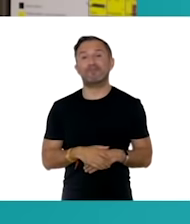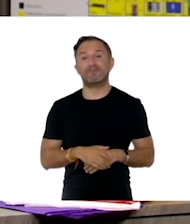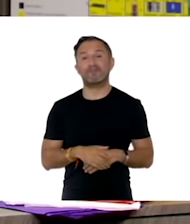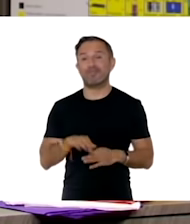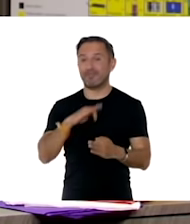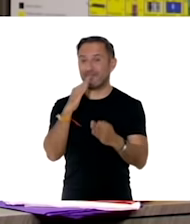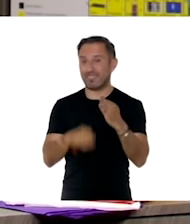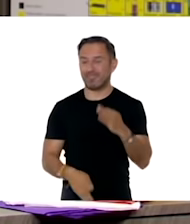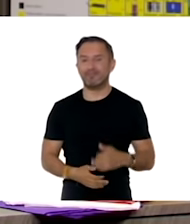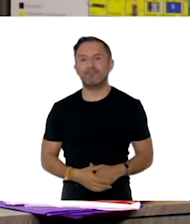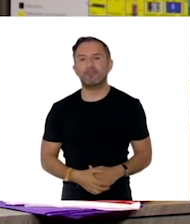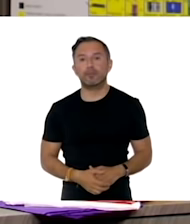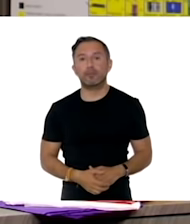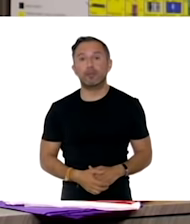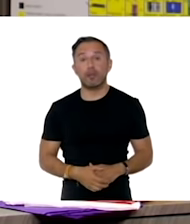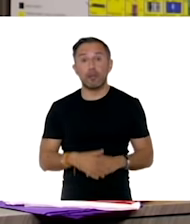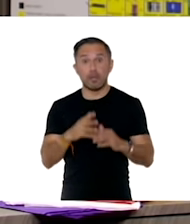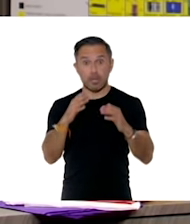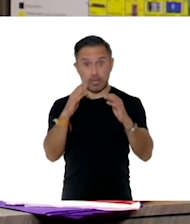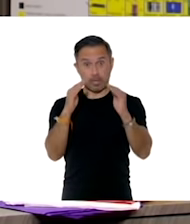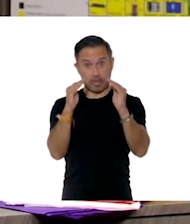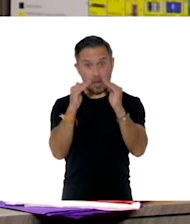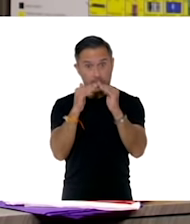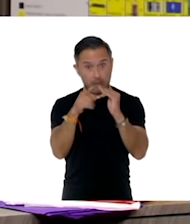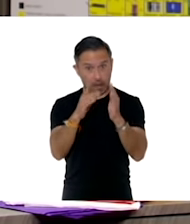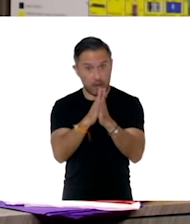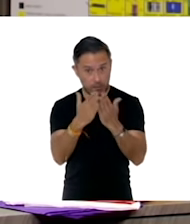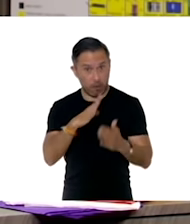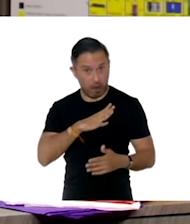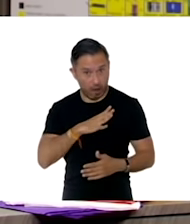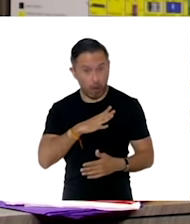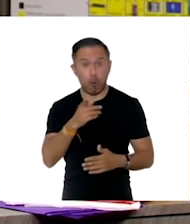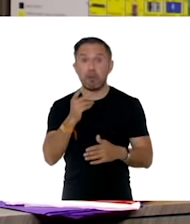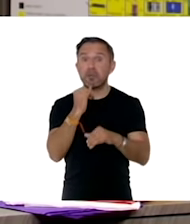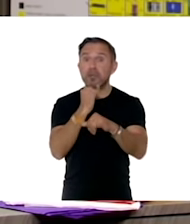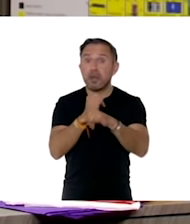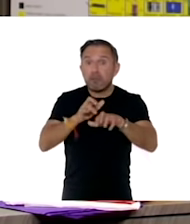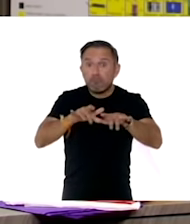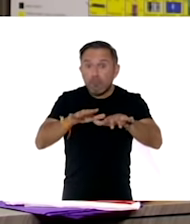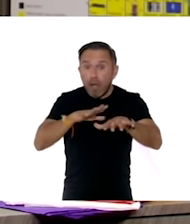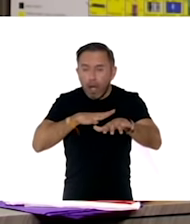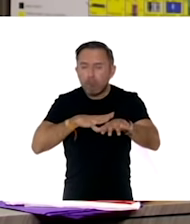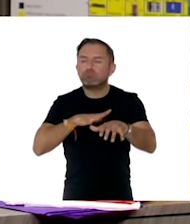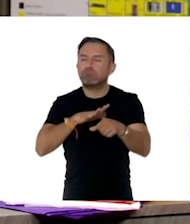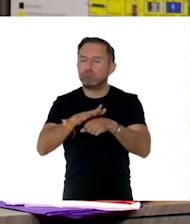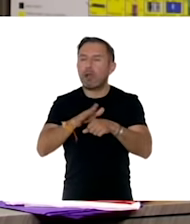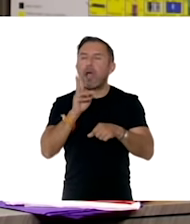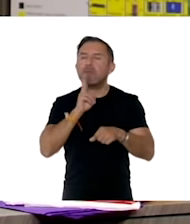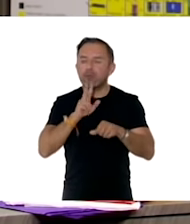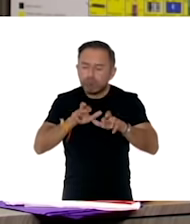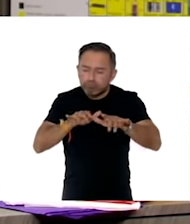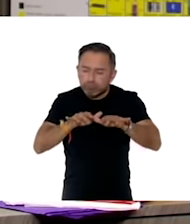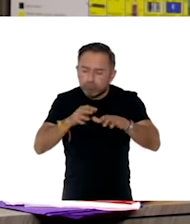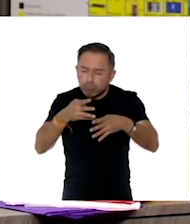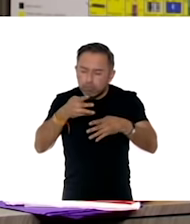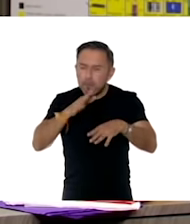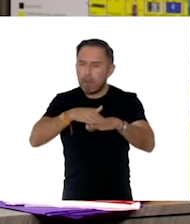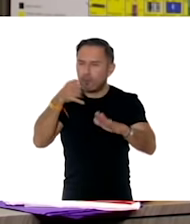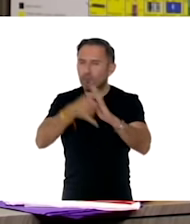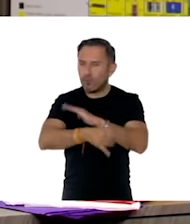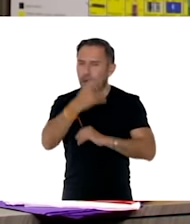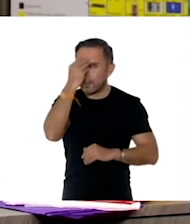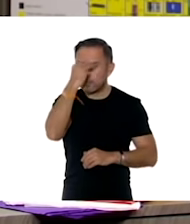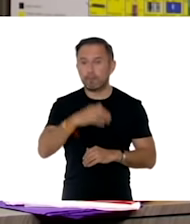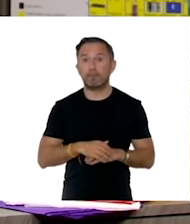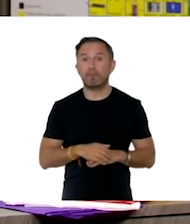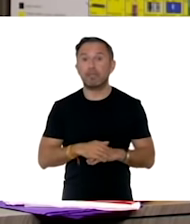El final. Si en tu casa hay un libro sobre el tema o tienes internet, explóralos. Así podrás saber más. Si no cuentas con